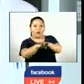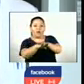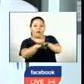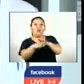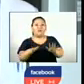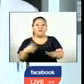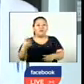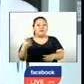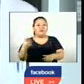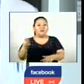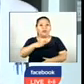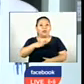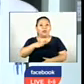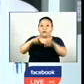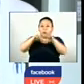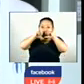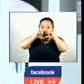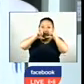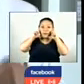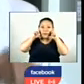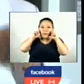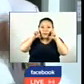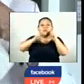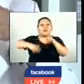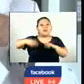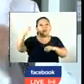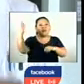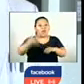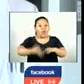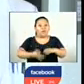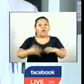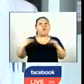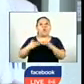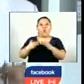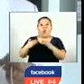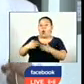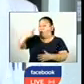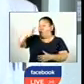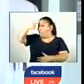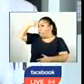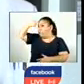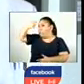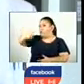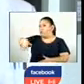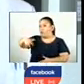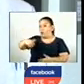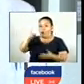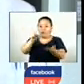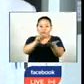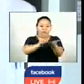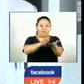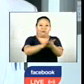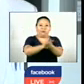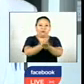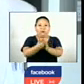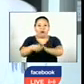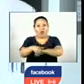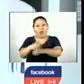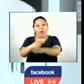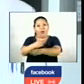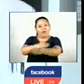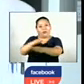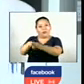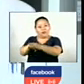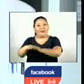el niño tiene que consumir mascarilla, tiene que haber un protocolo de tomar temperatura, de utilizar gel o lavado de manos previo a la entrada.